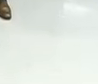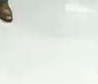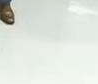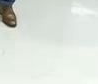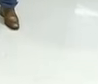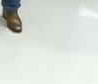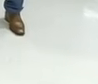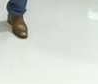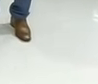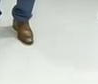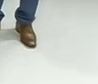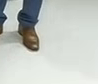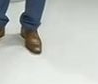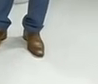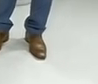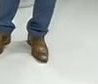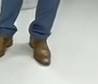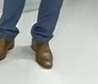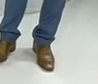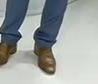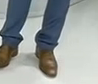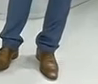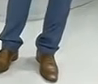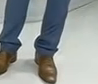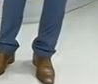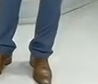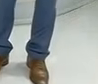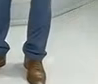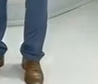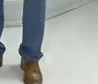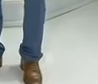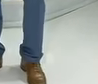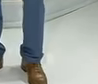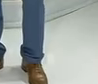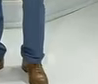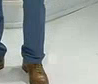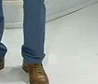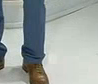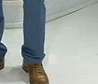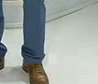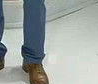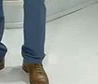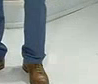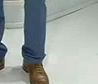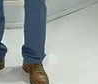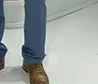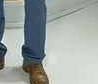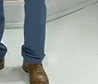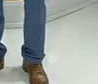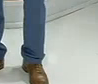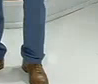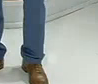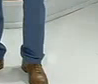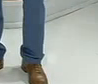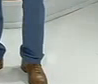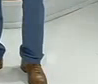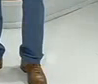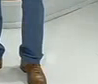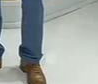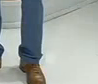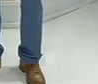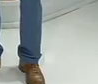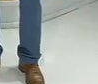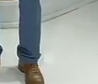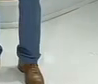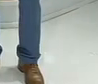de resistencia y superación ante la crisis sanitaria. Graba con tu teléfono celular de forma horizontal. No incluyas la pista, solo necesitamos